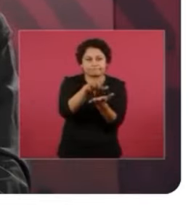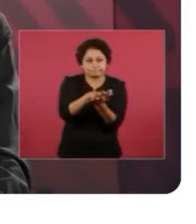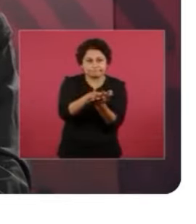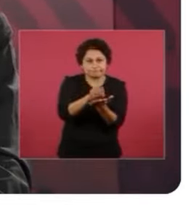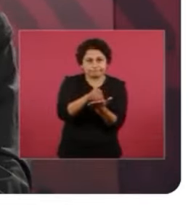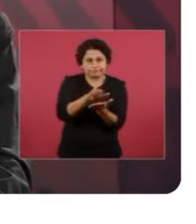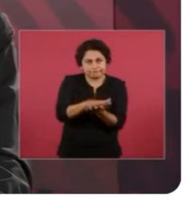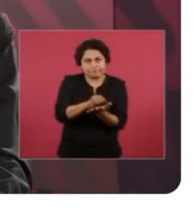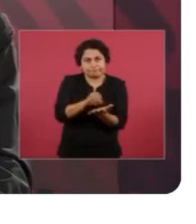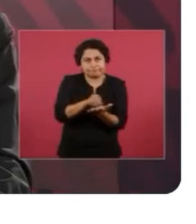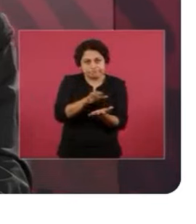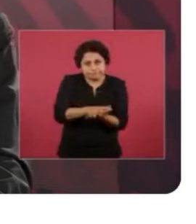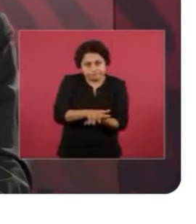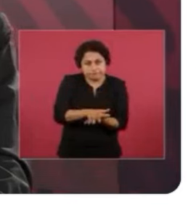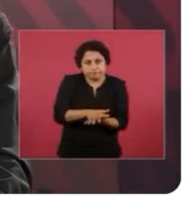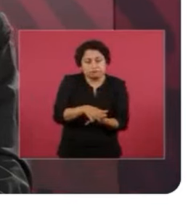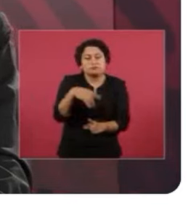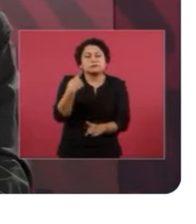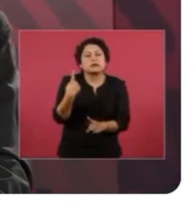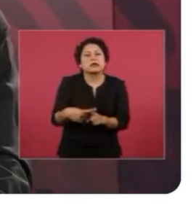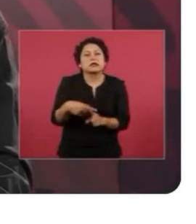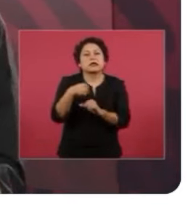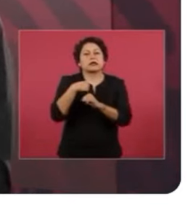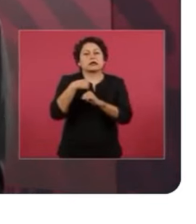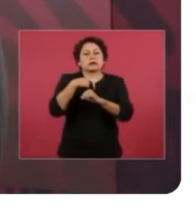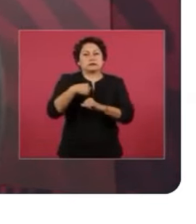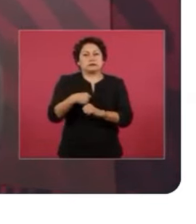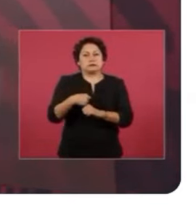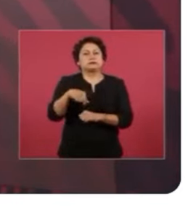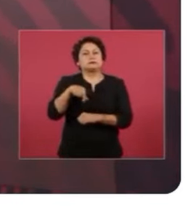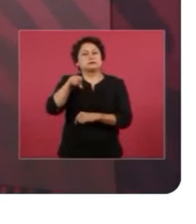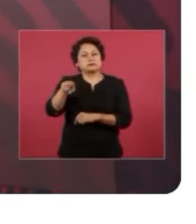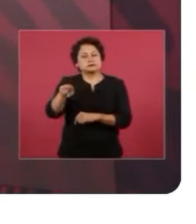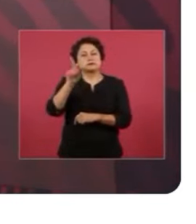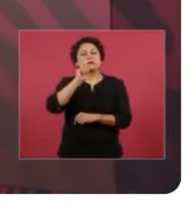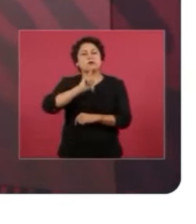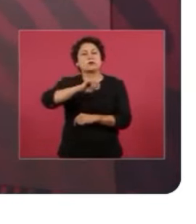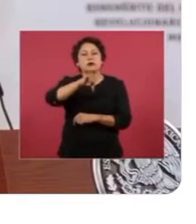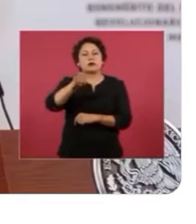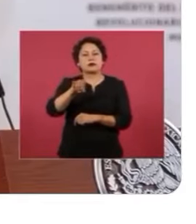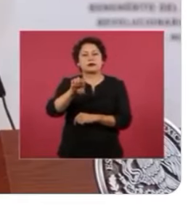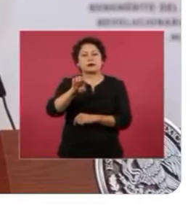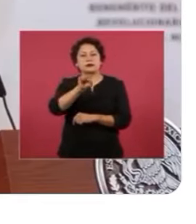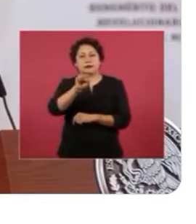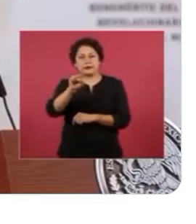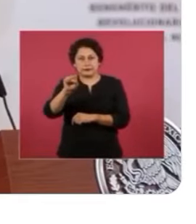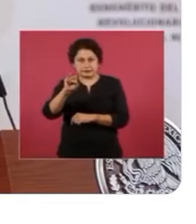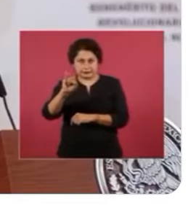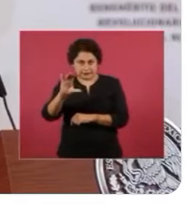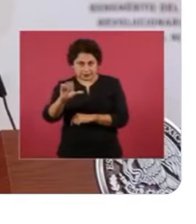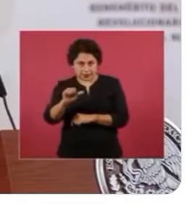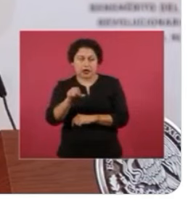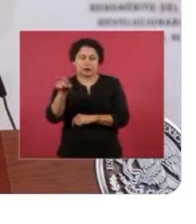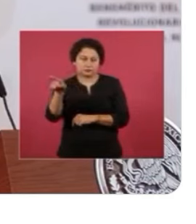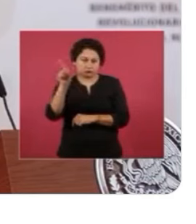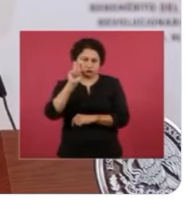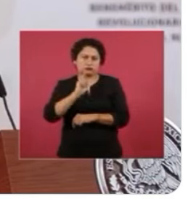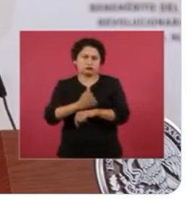la administración de jessy la compañera que me ayuda sí